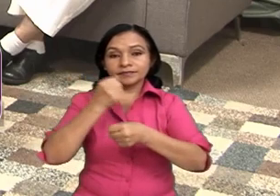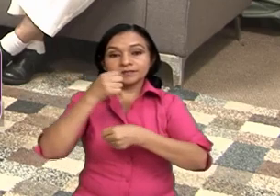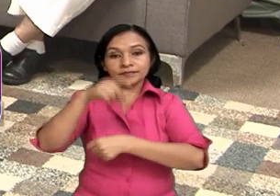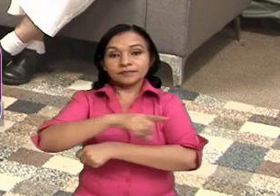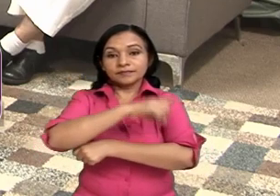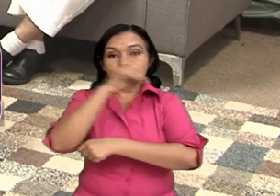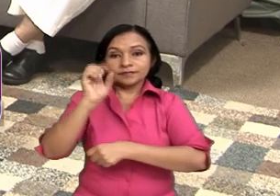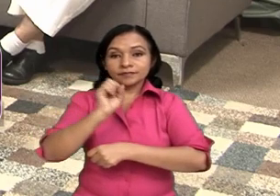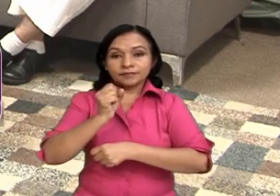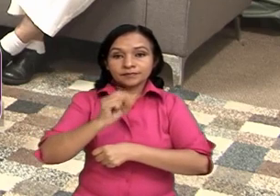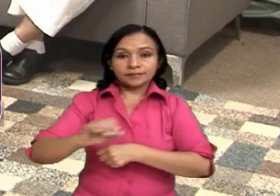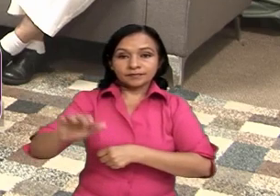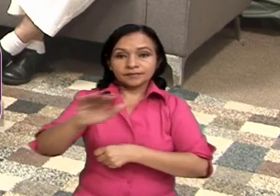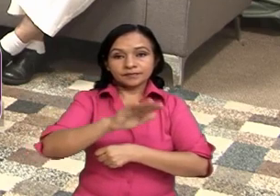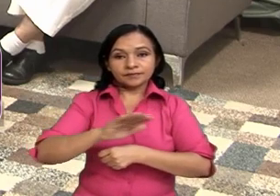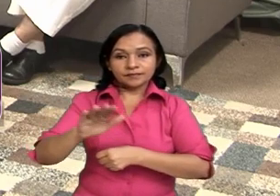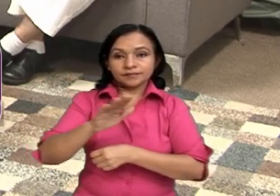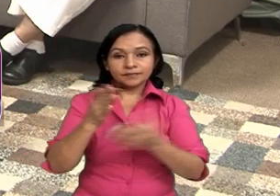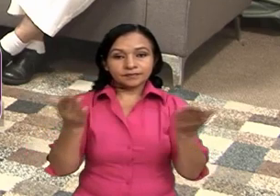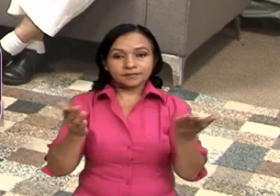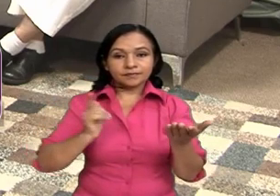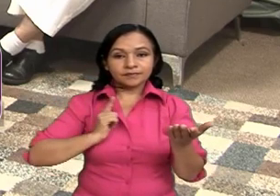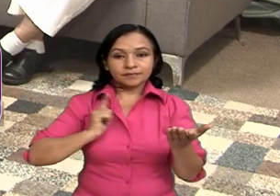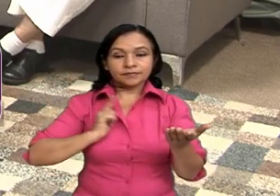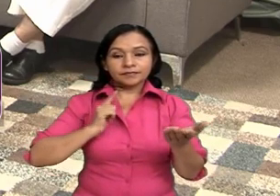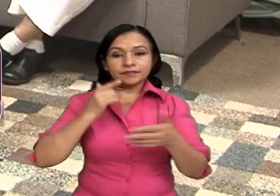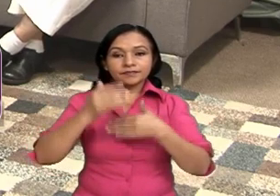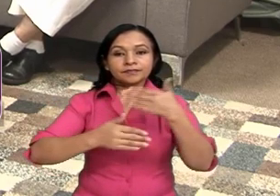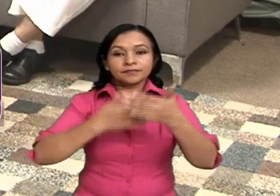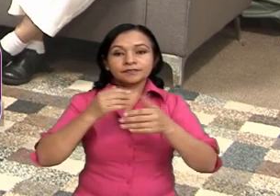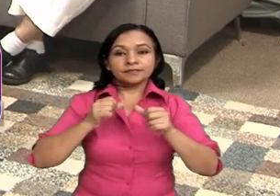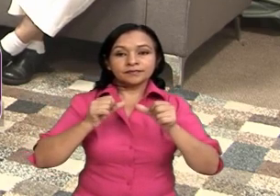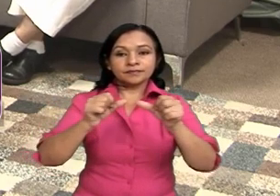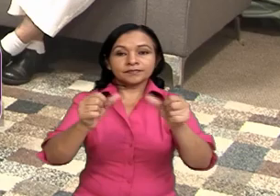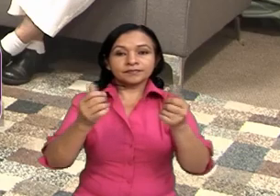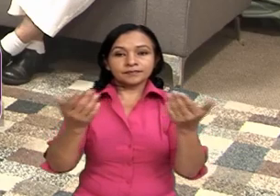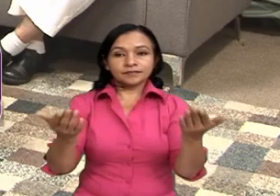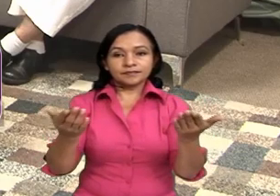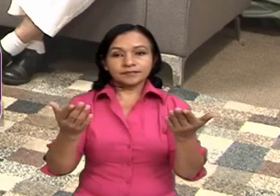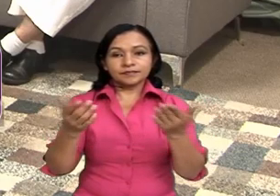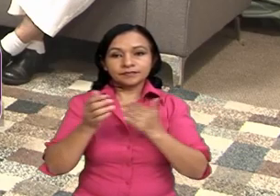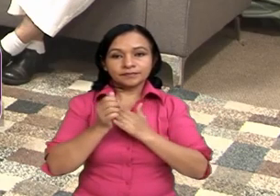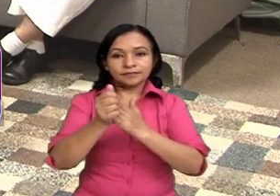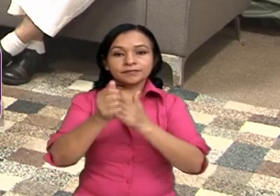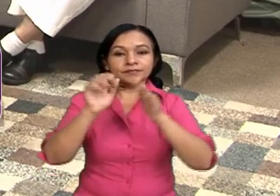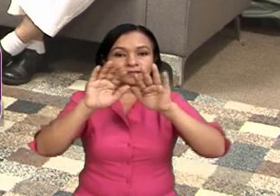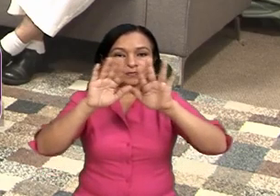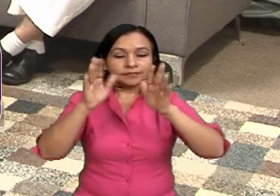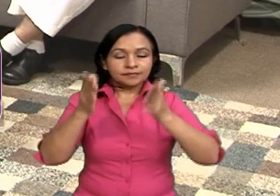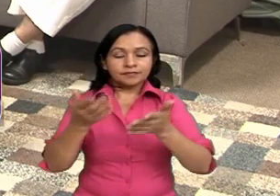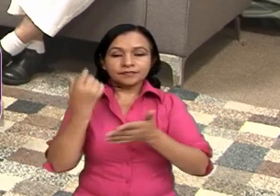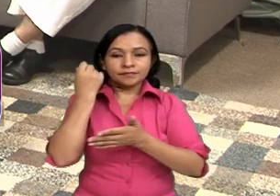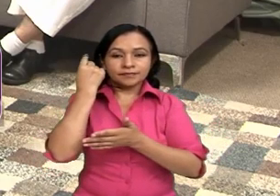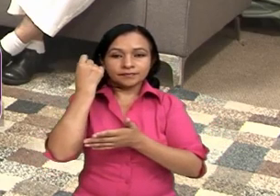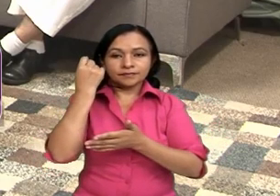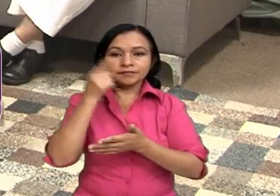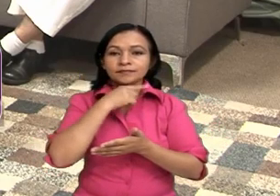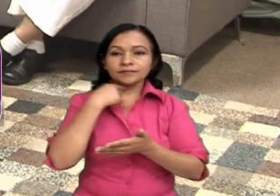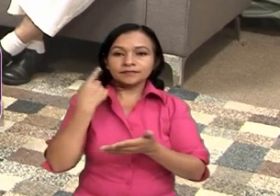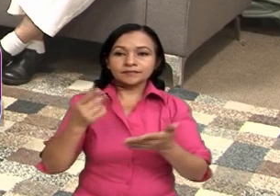nuestra sociedad, bueno, haya falta, ¿verdad? Claro, es un proceso continuo, claro. Pero también han sido liderados por las mujeres. ¿Cómo comprendemos esa